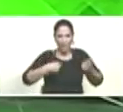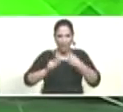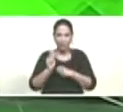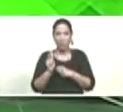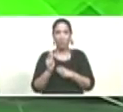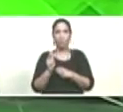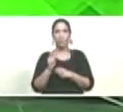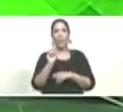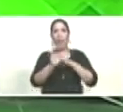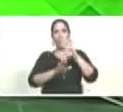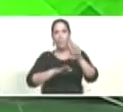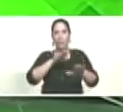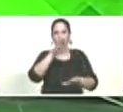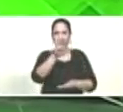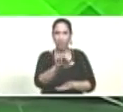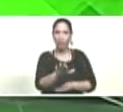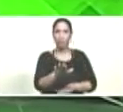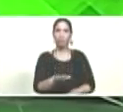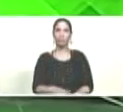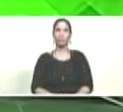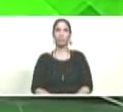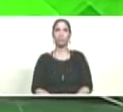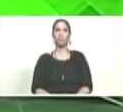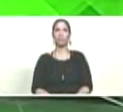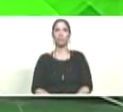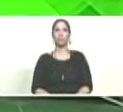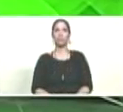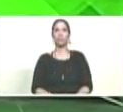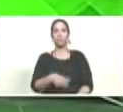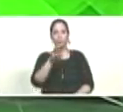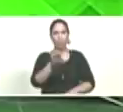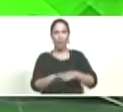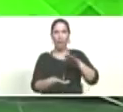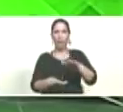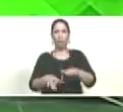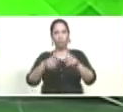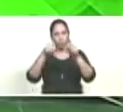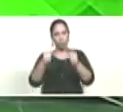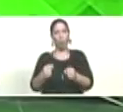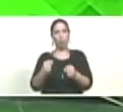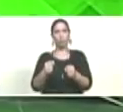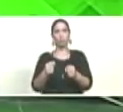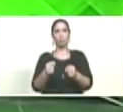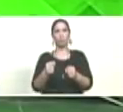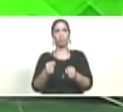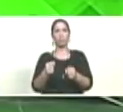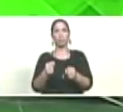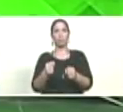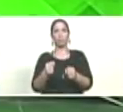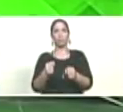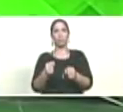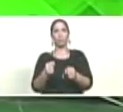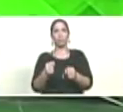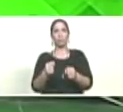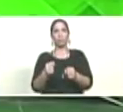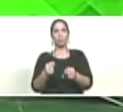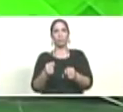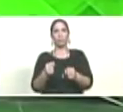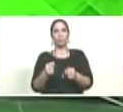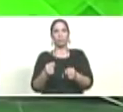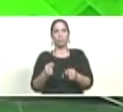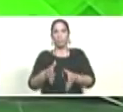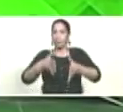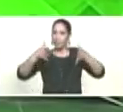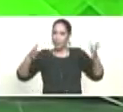Para avanzar sobre paso firme. Sobre paso firme en los